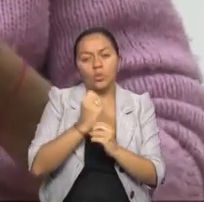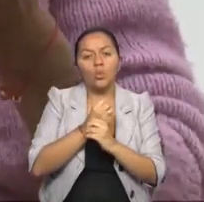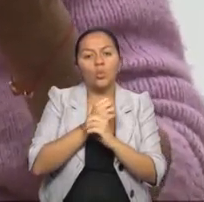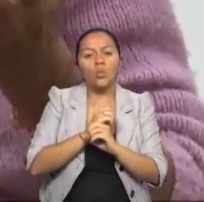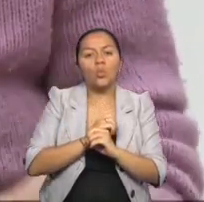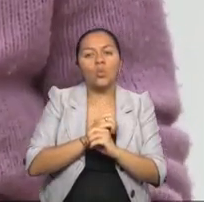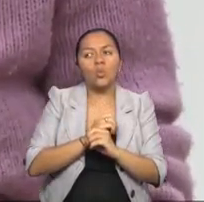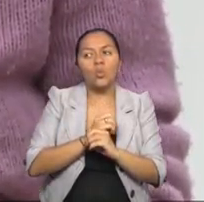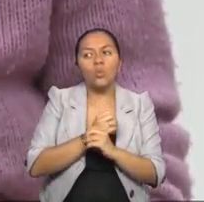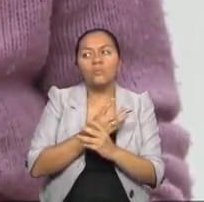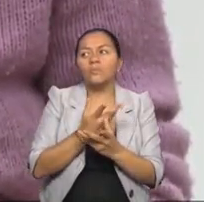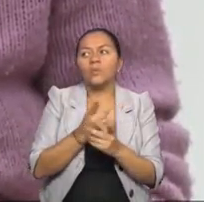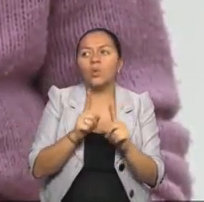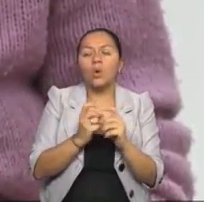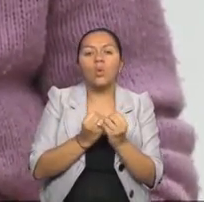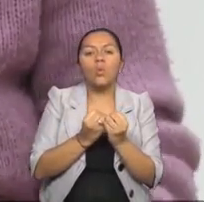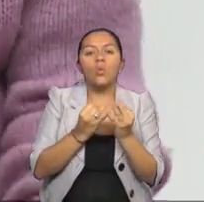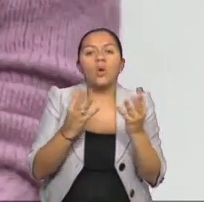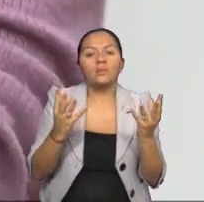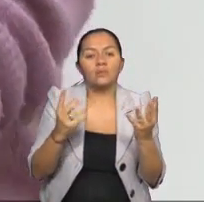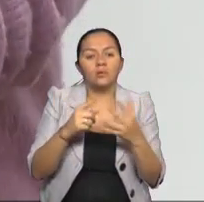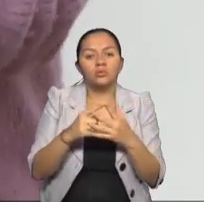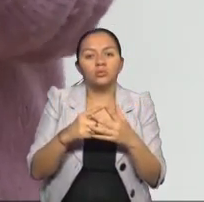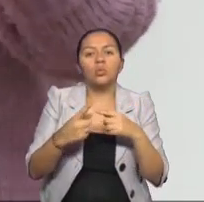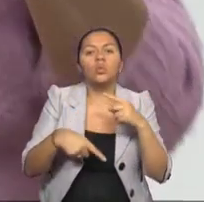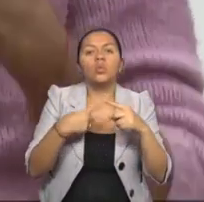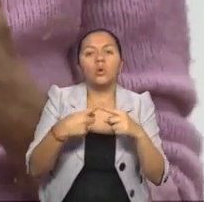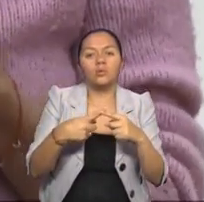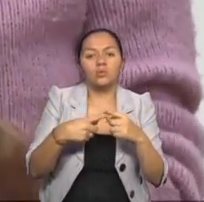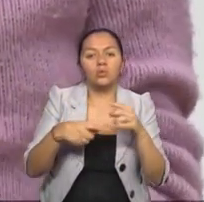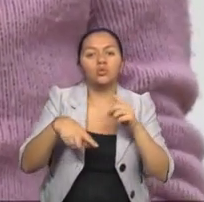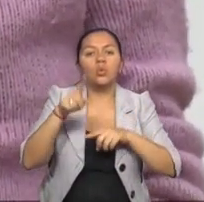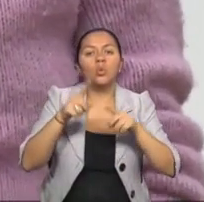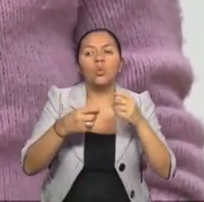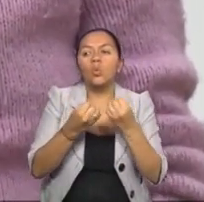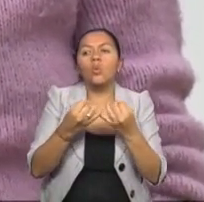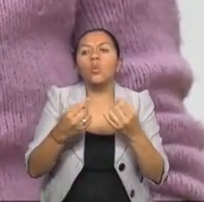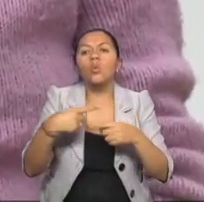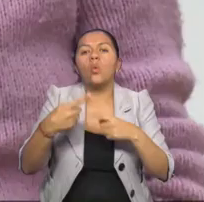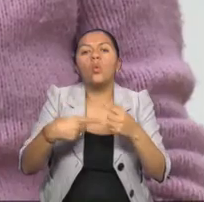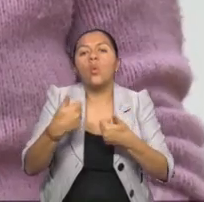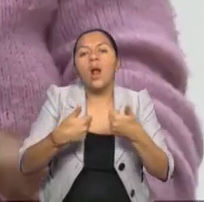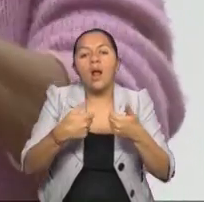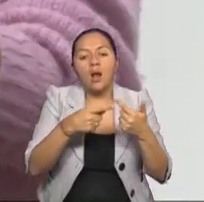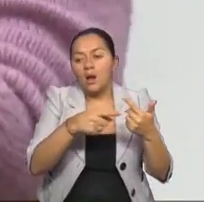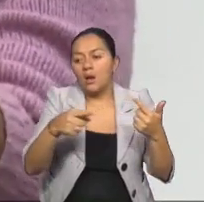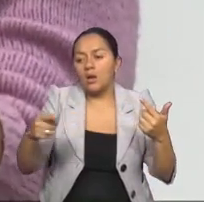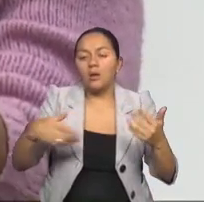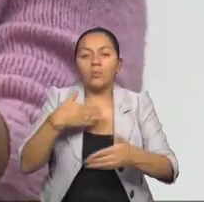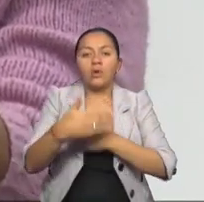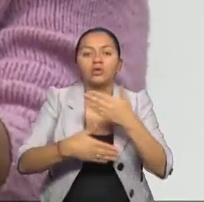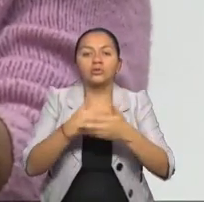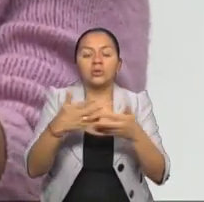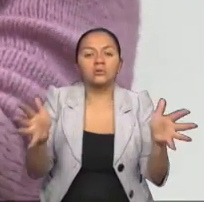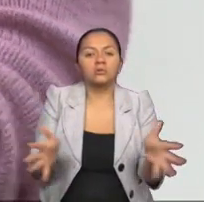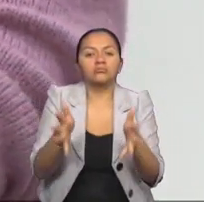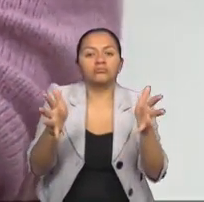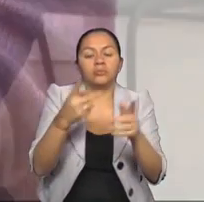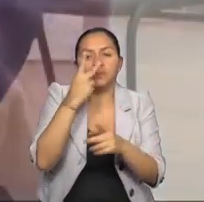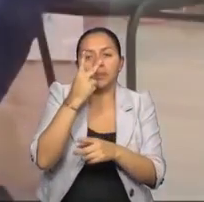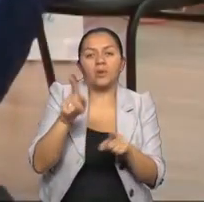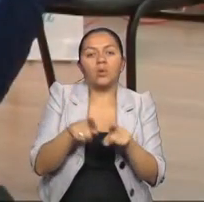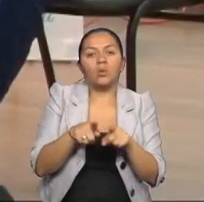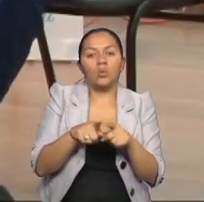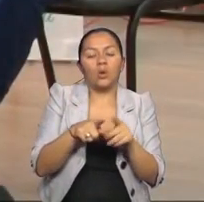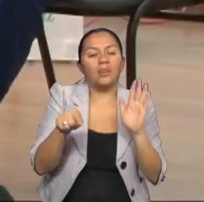las potencialidades que tienen para desde ahí ir empujando el proceso para no quedarnos con